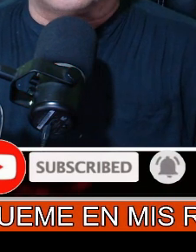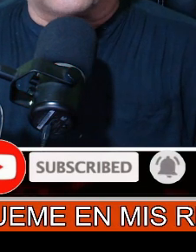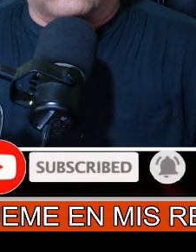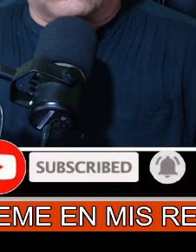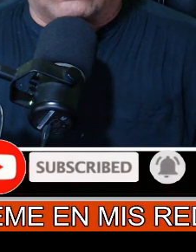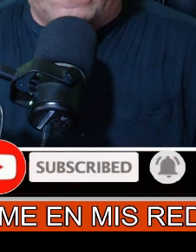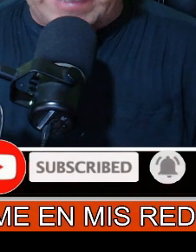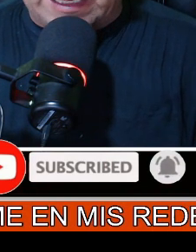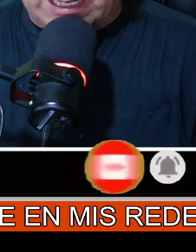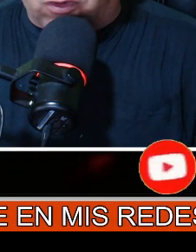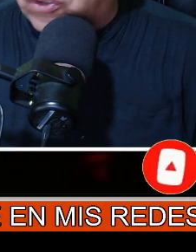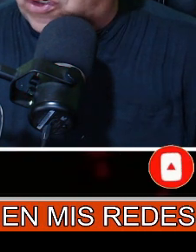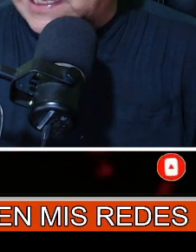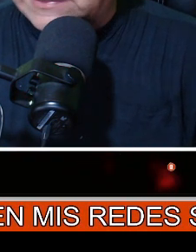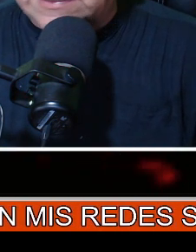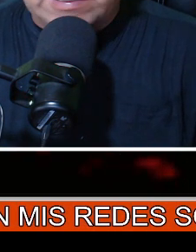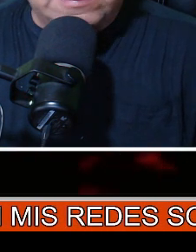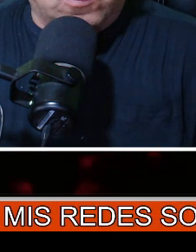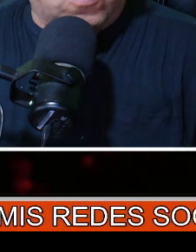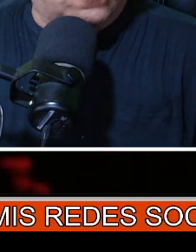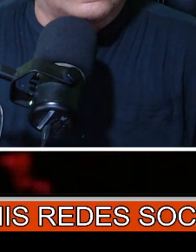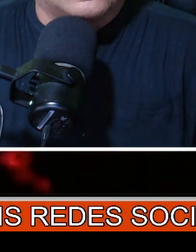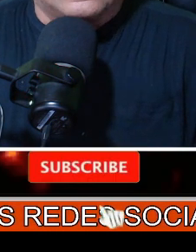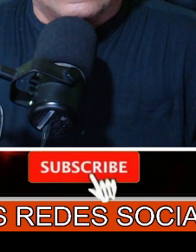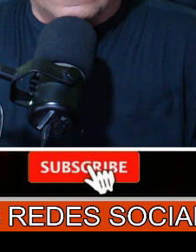Lorenzo Córdoba pierde el control en sí mismo.